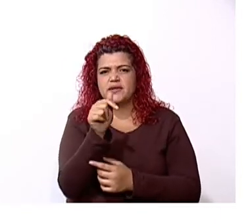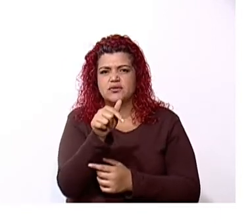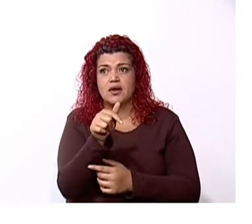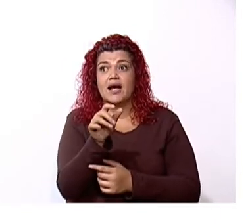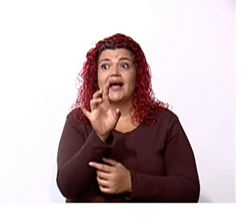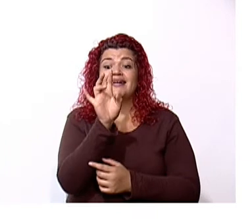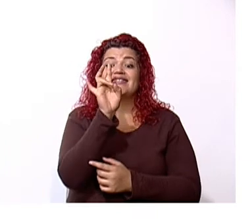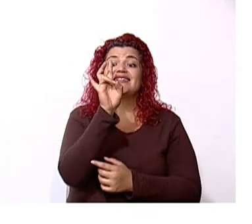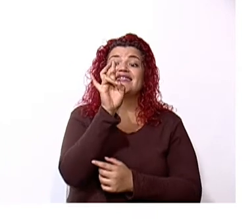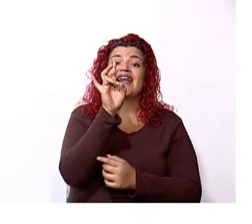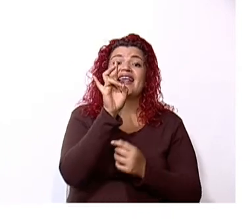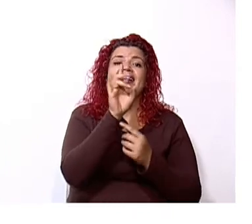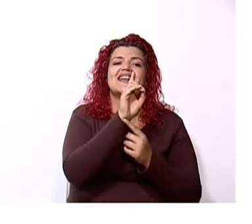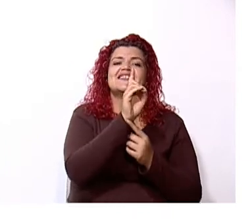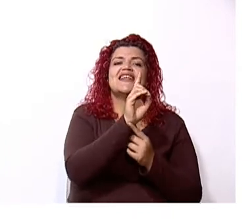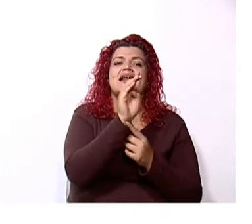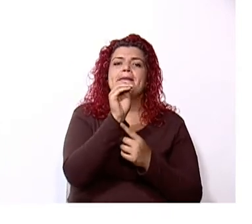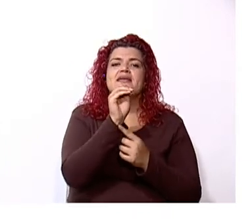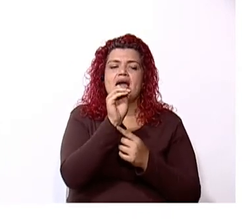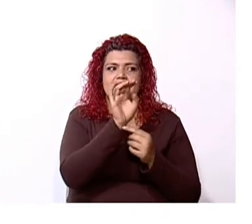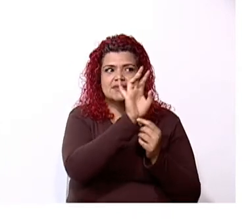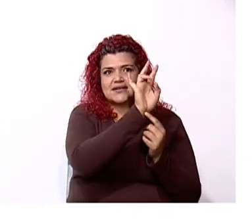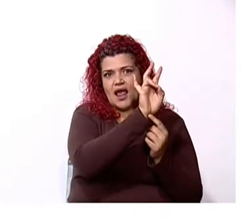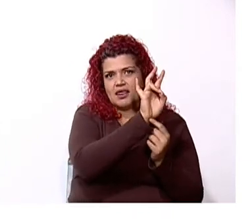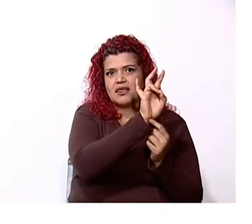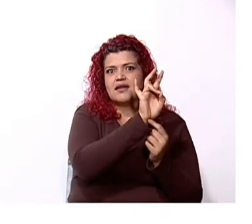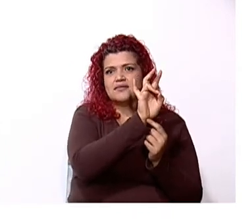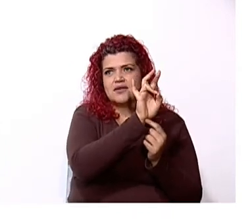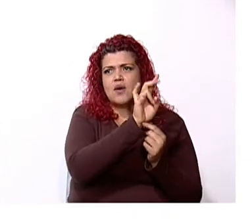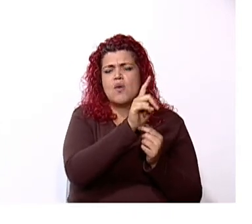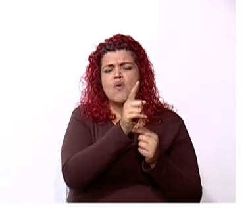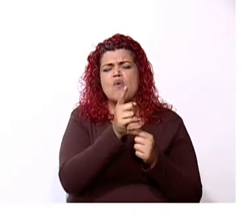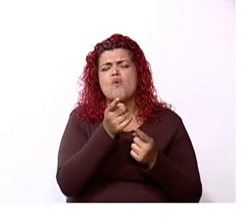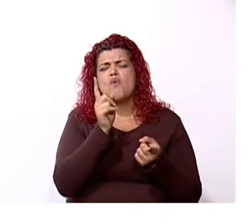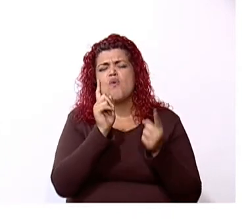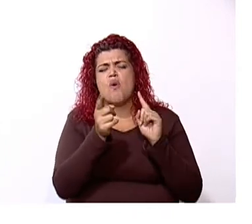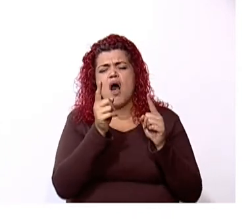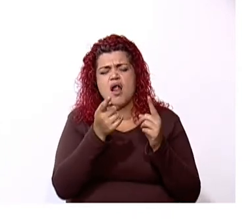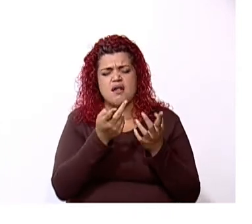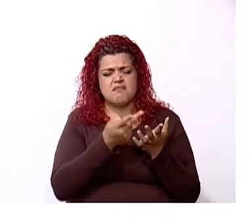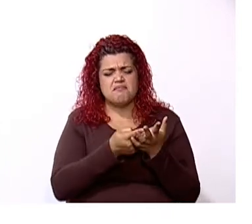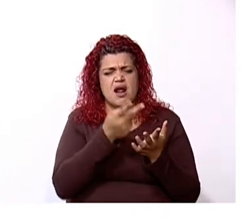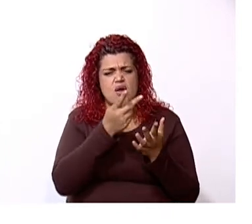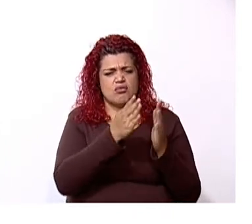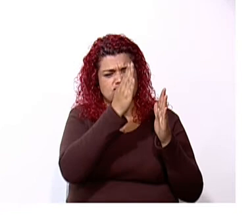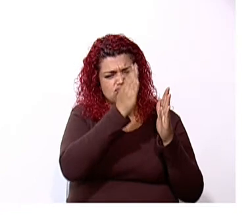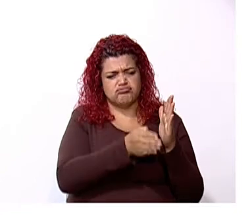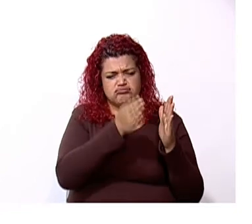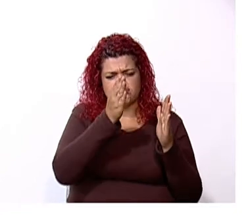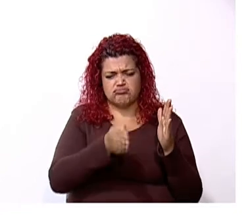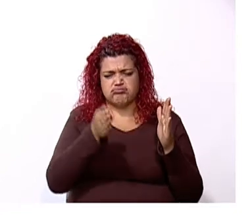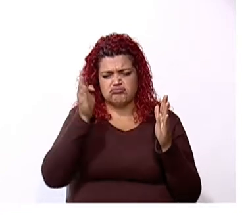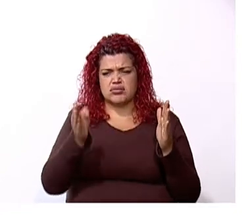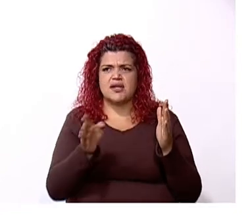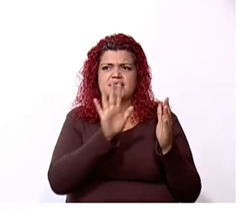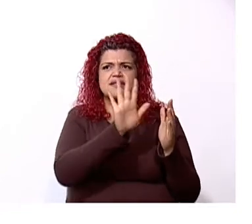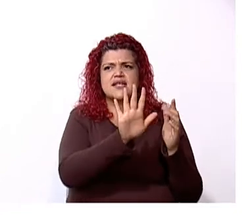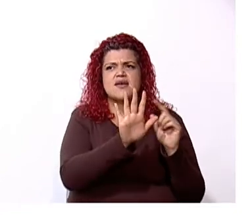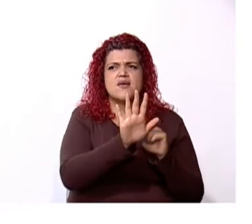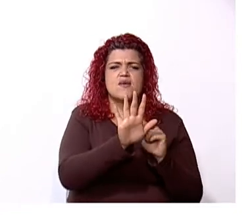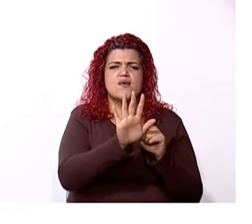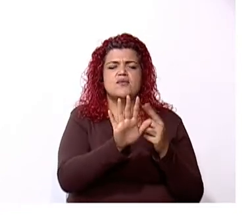7 decenas de millar. ¿Cuál será el valor posicional del dígito 5 en esa cantidad?